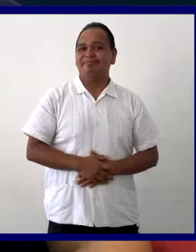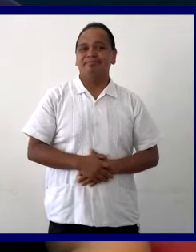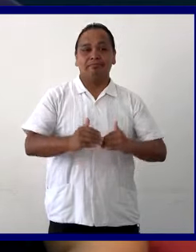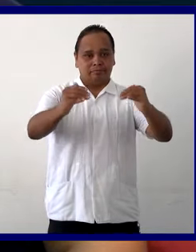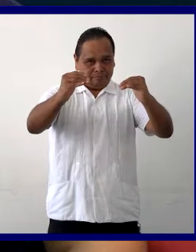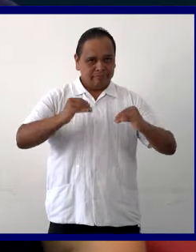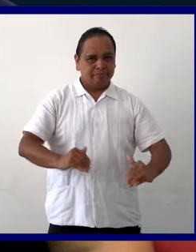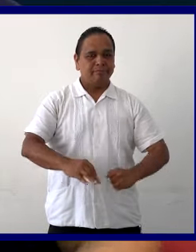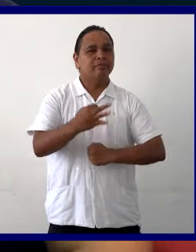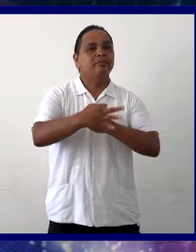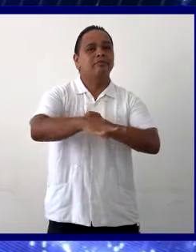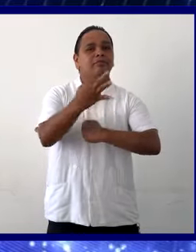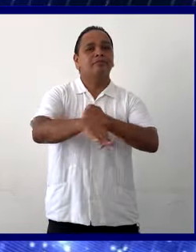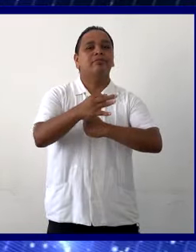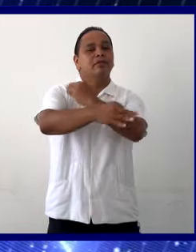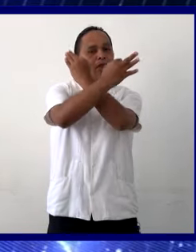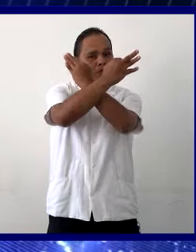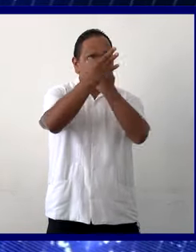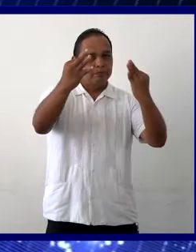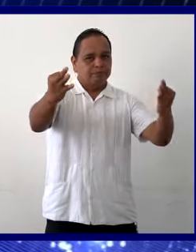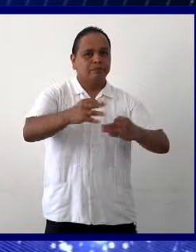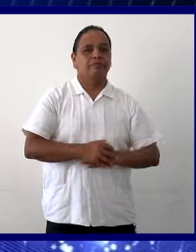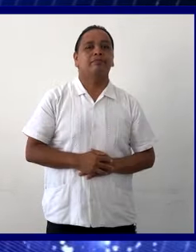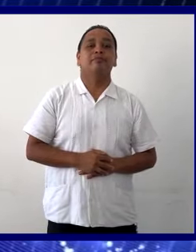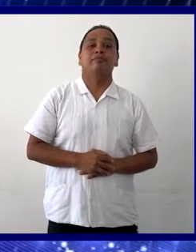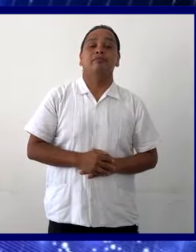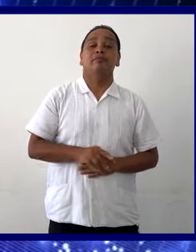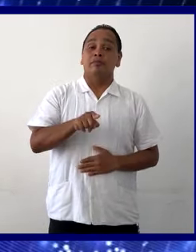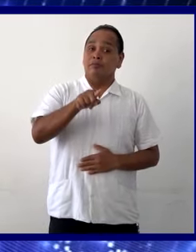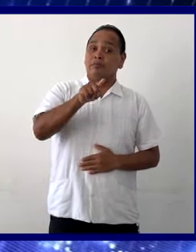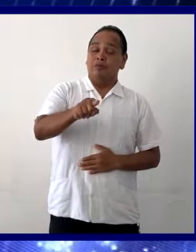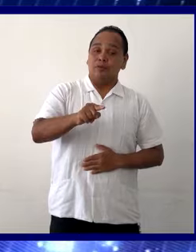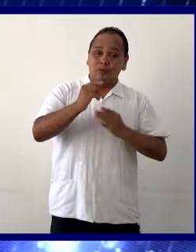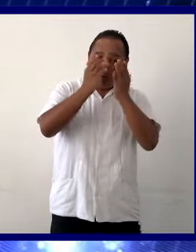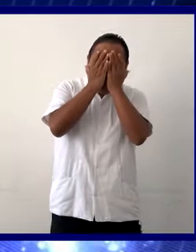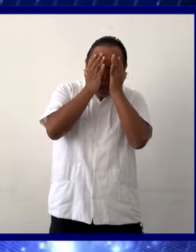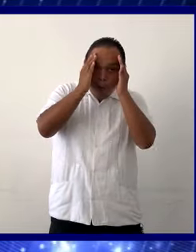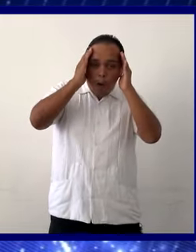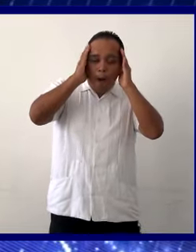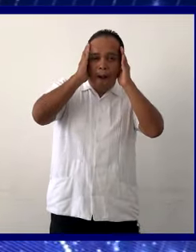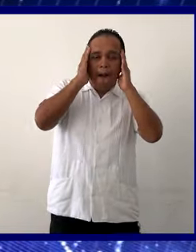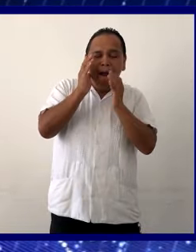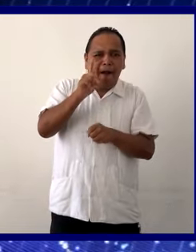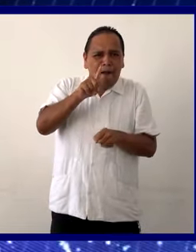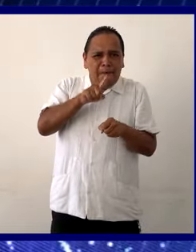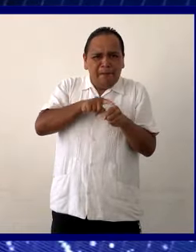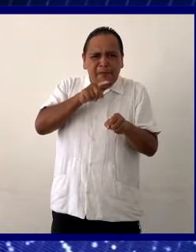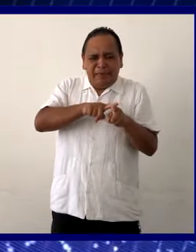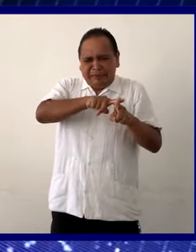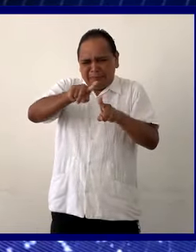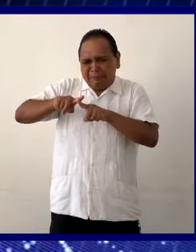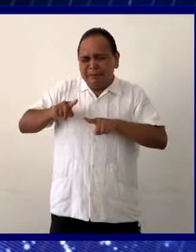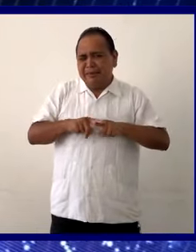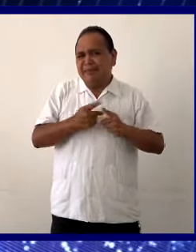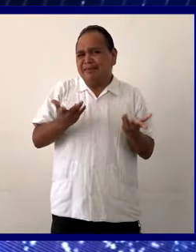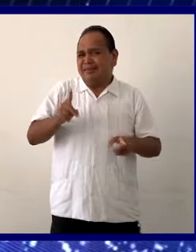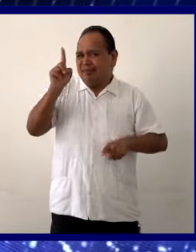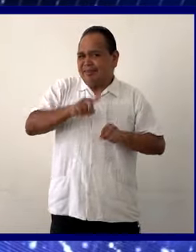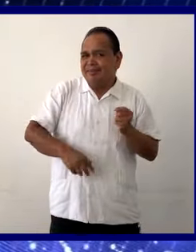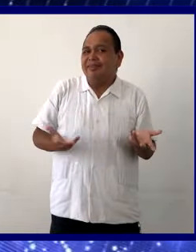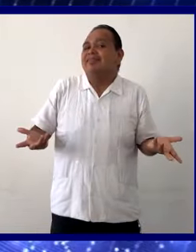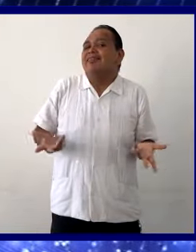tanto, les comparto esta valiosísima información. Si usted quiere desaparecer arrugas o manchas oscuras en la piel, esta información le puede ser muy útil.